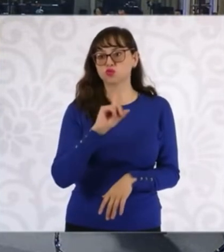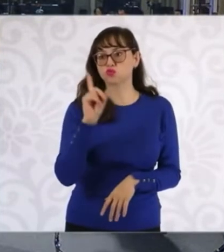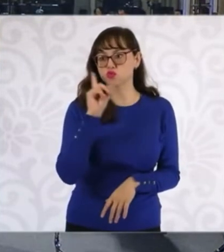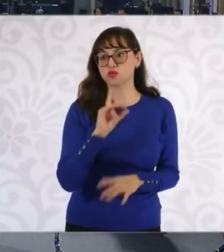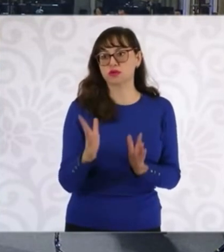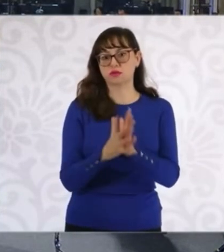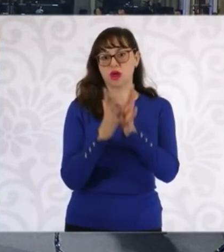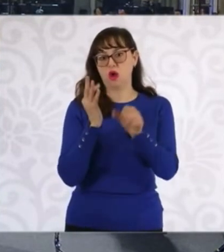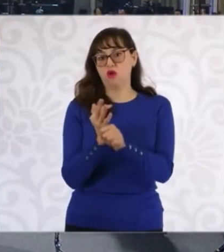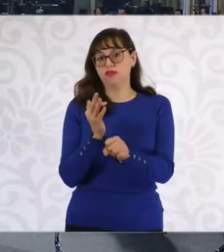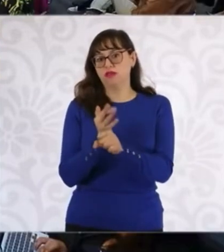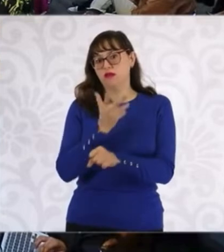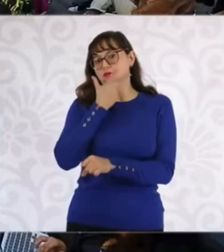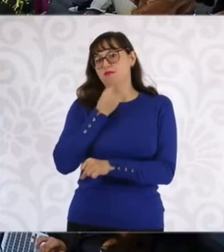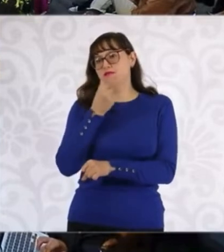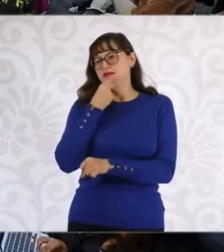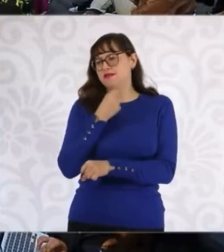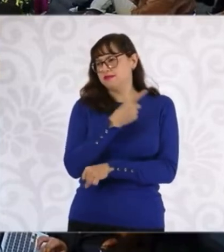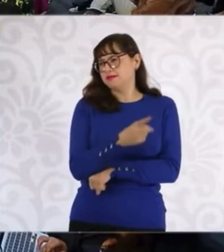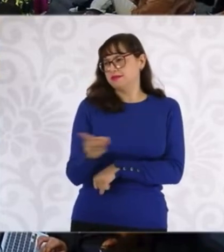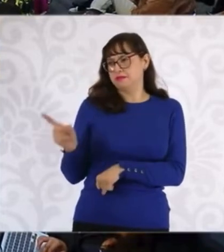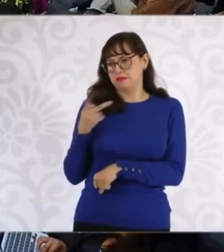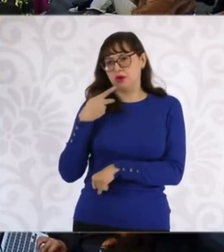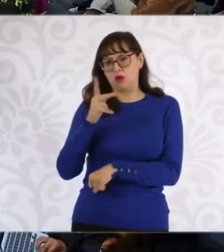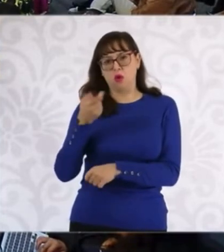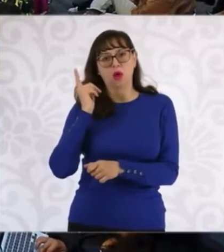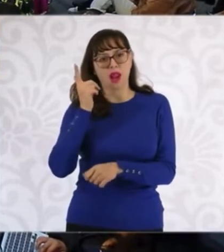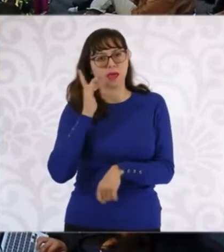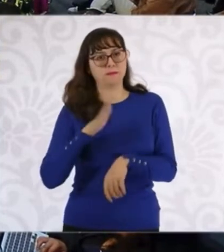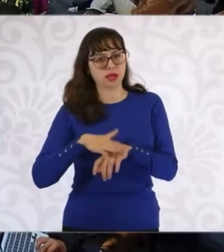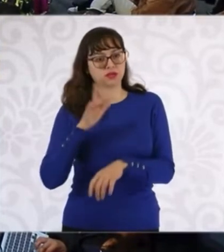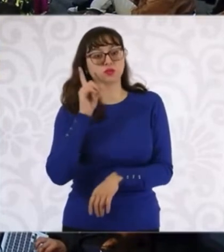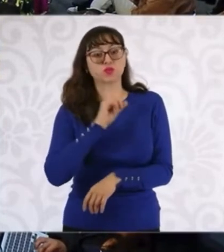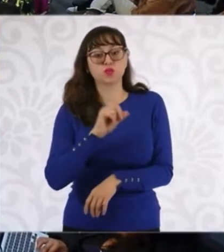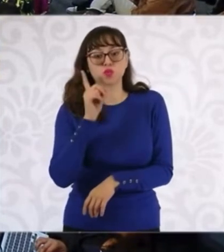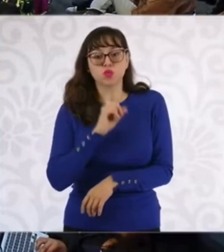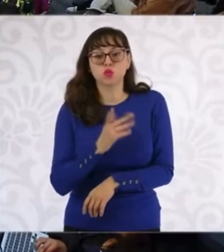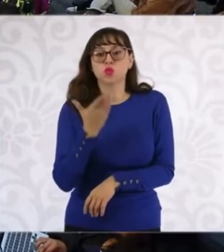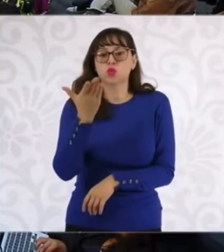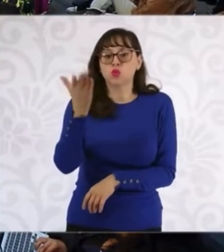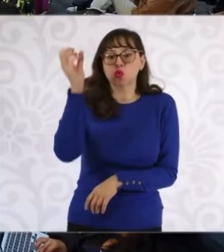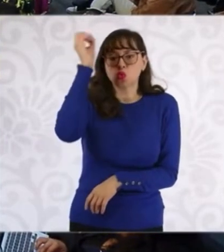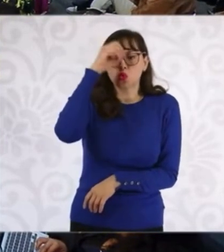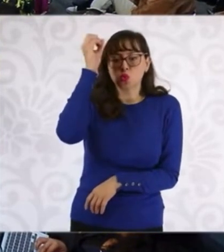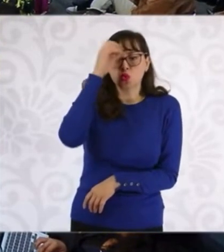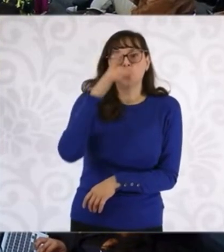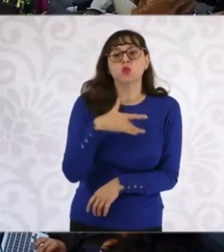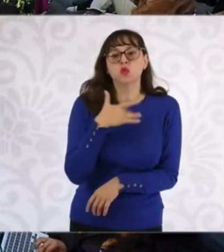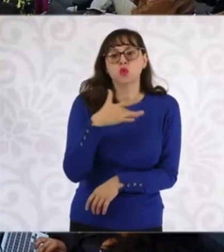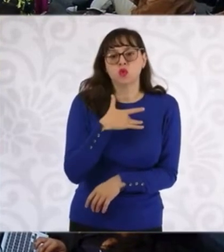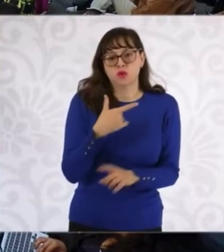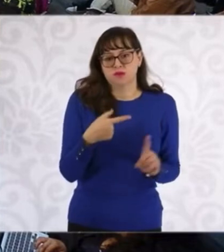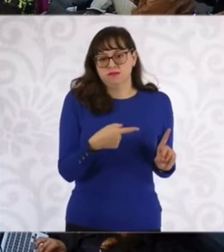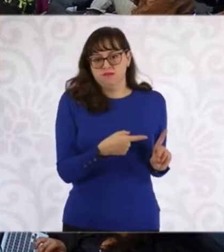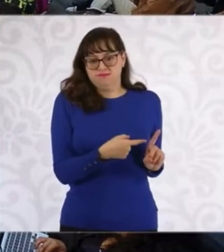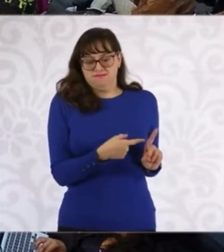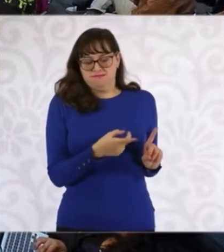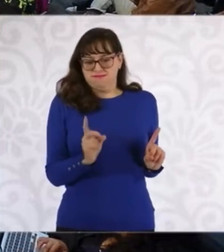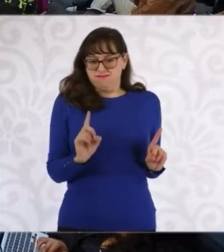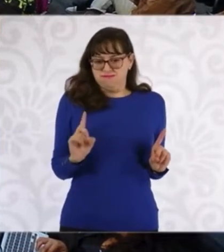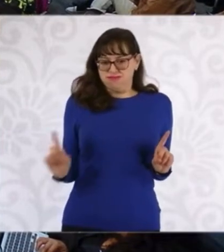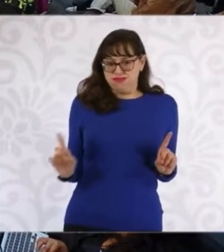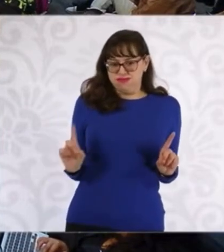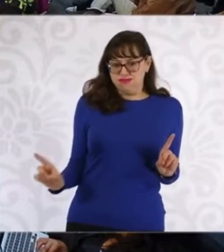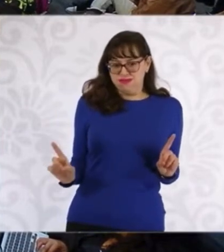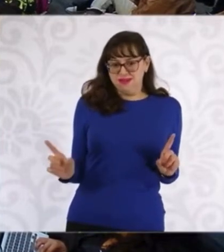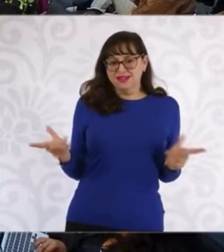los que ya están en la Suprema Corte, sino también en otros puestos. Preguntarle qué opina de ese caso específico, si no es